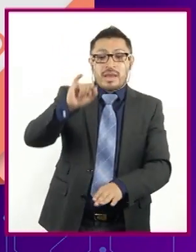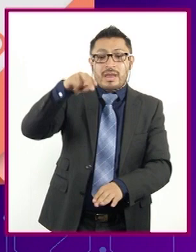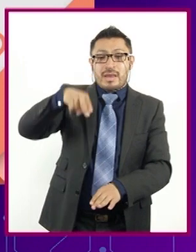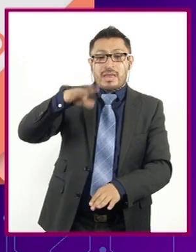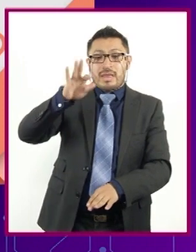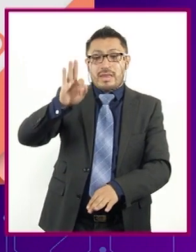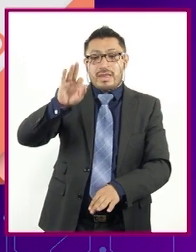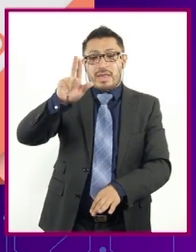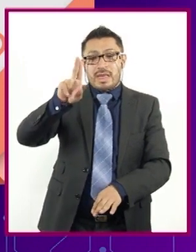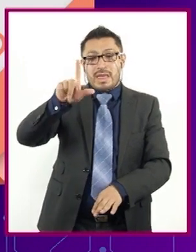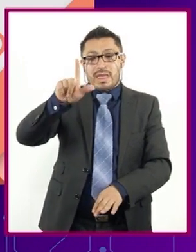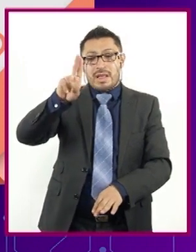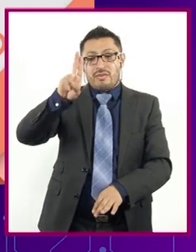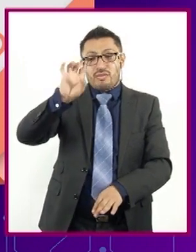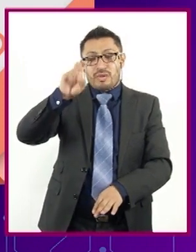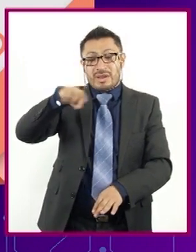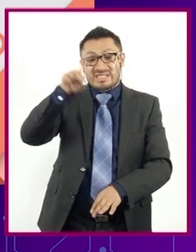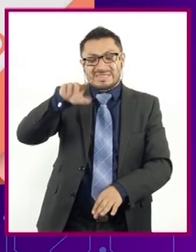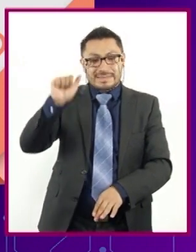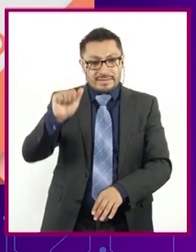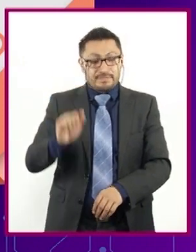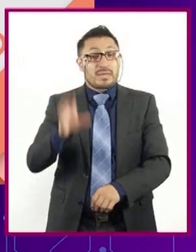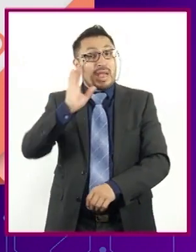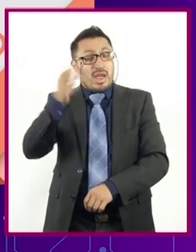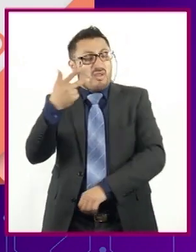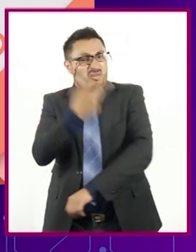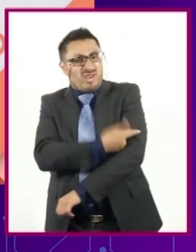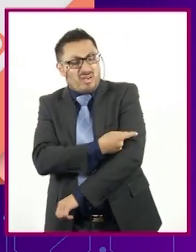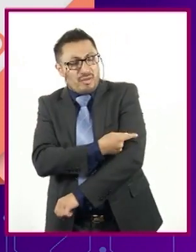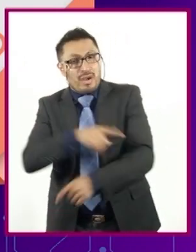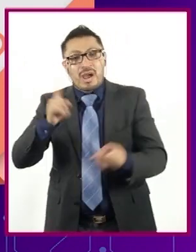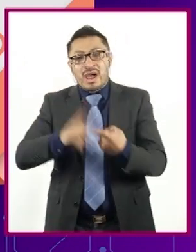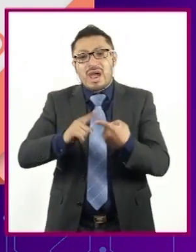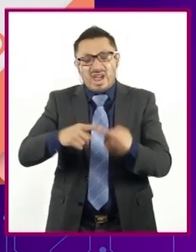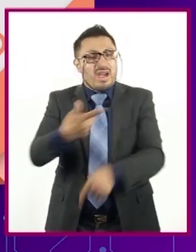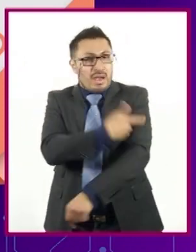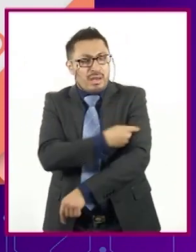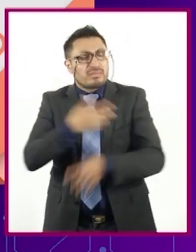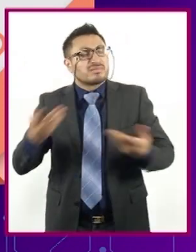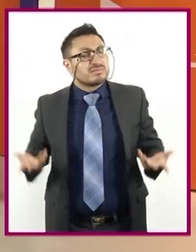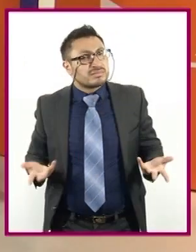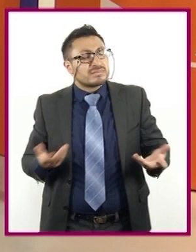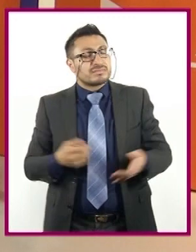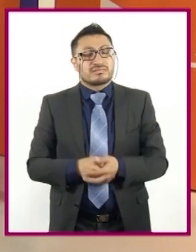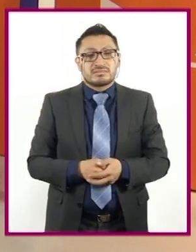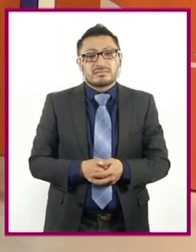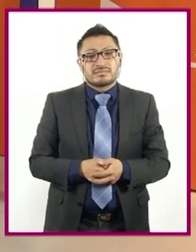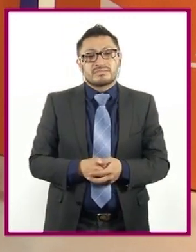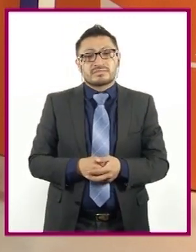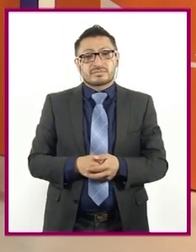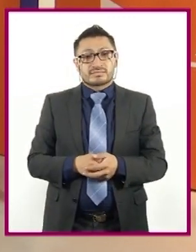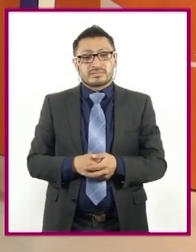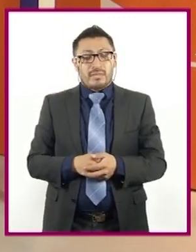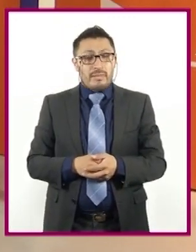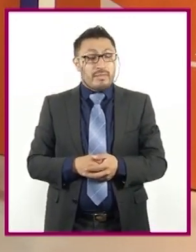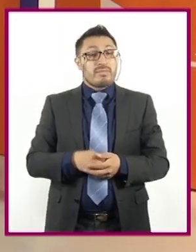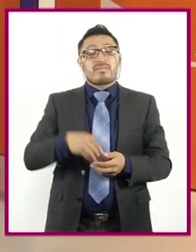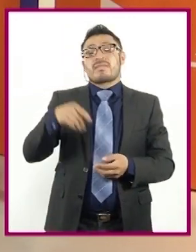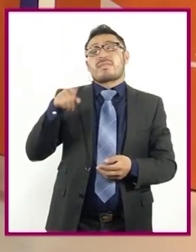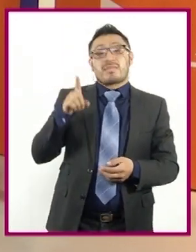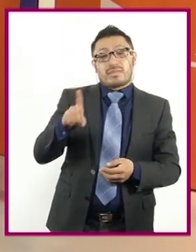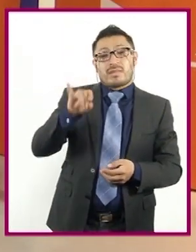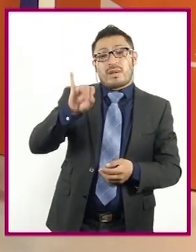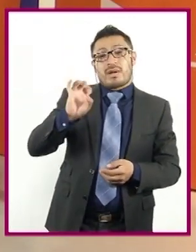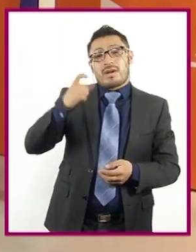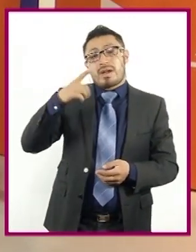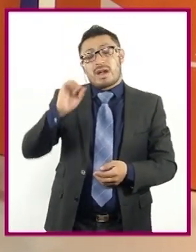vacunarnos? ¿Quiénes deben vacunarse contra la influenza? Diego recurrió a diversas